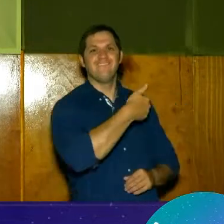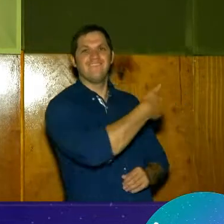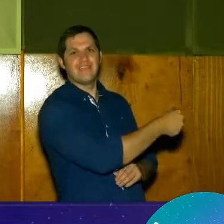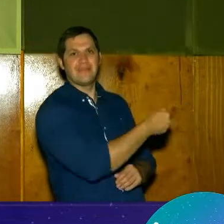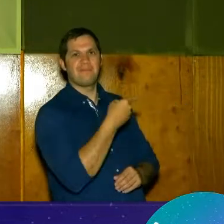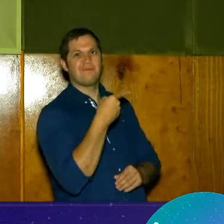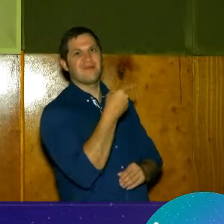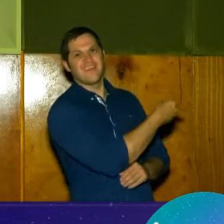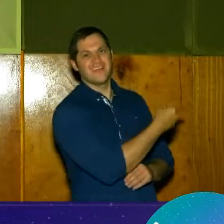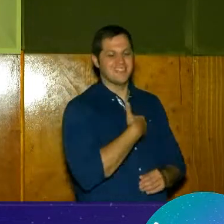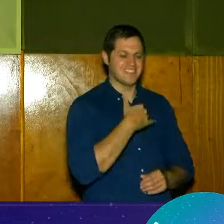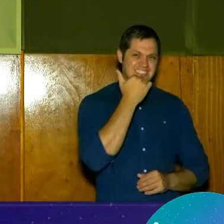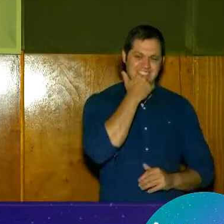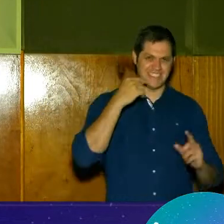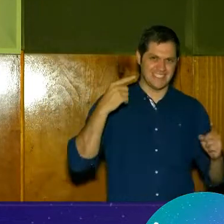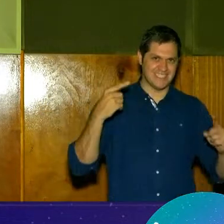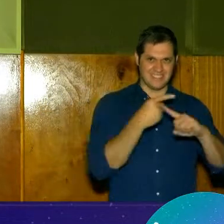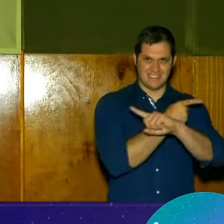jaime